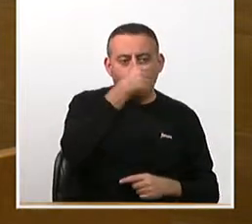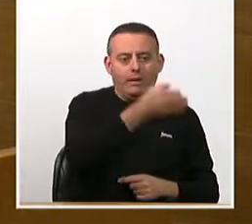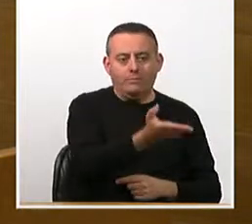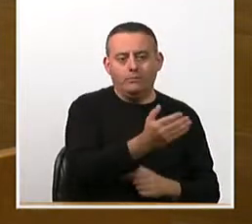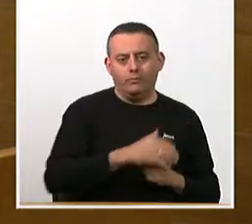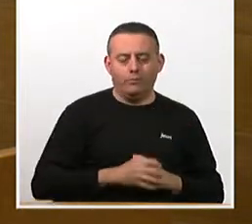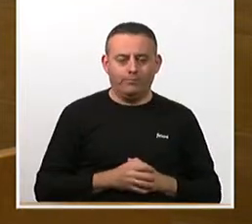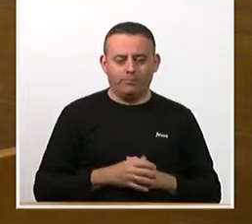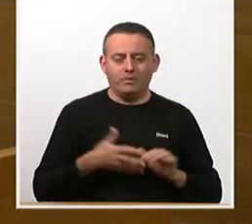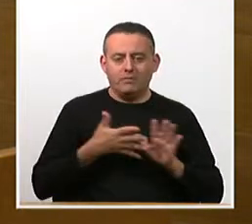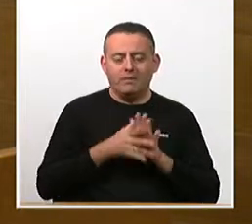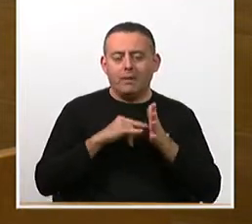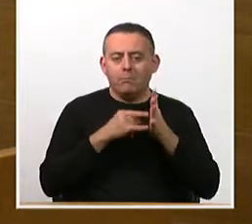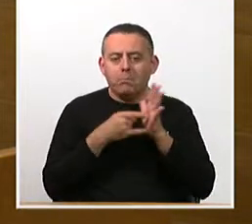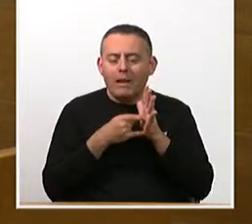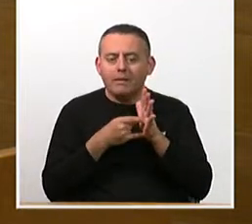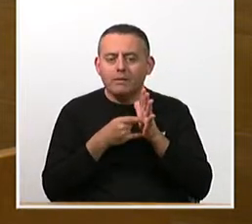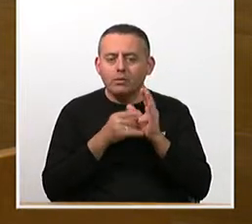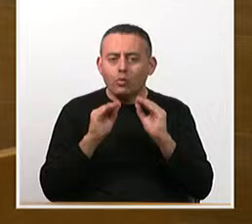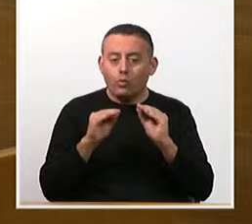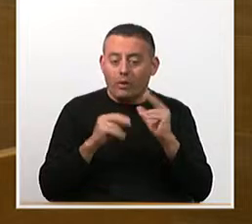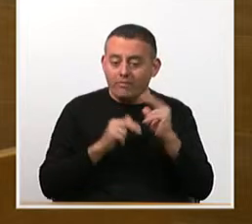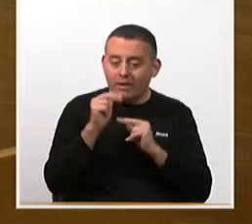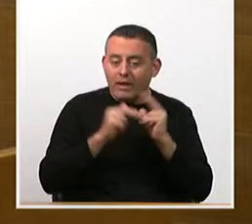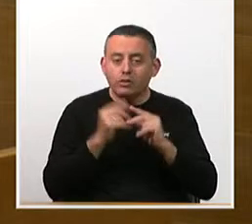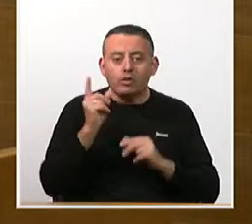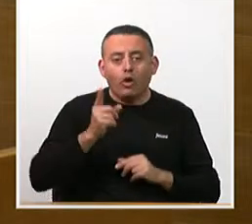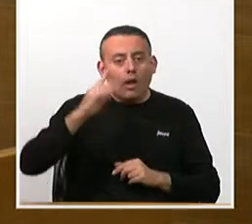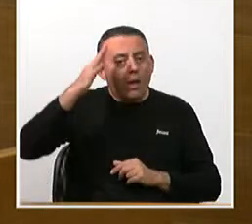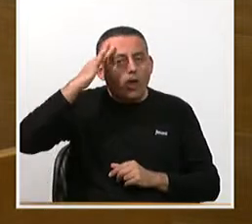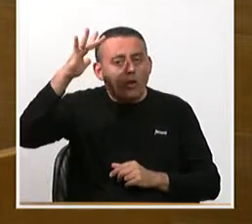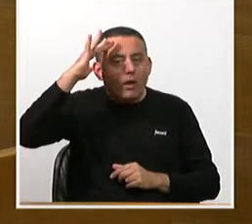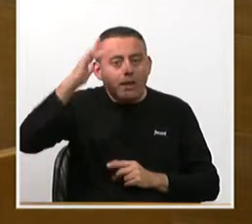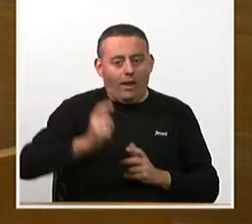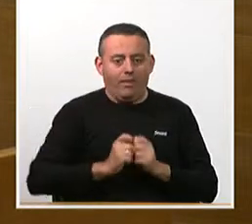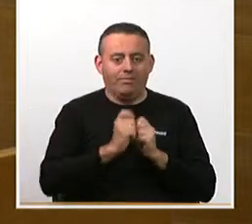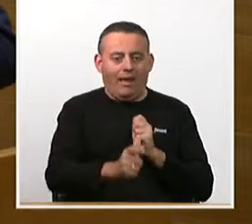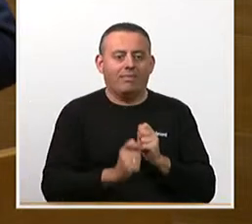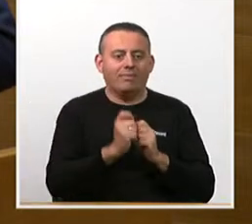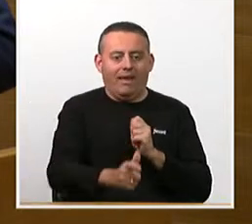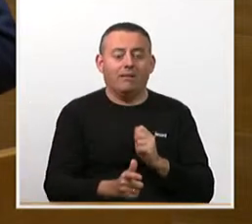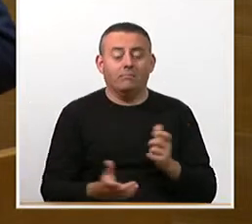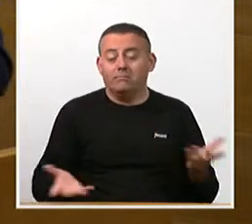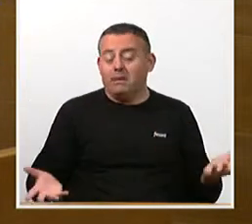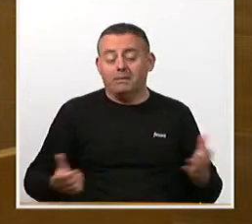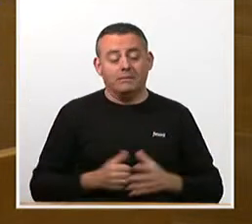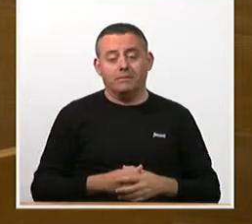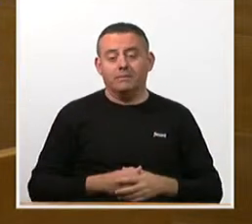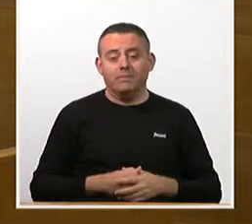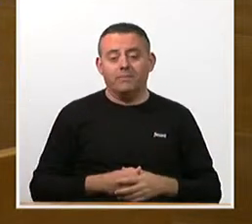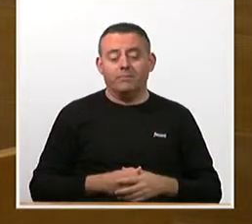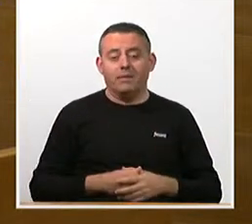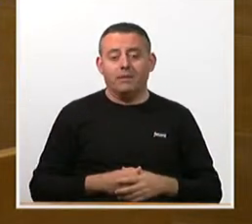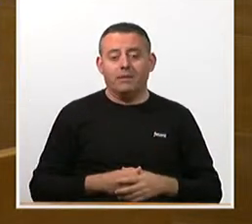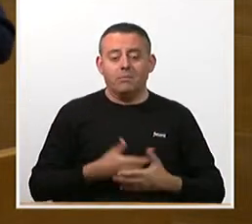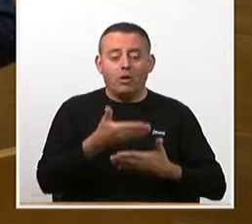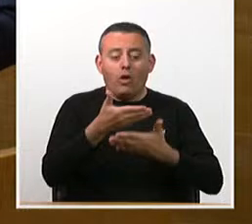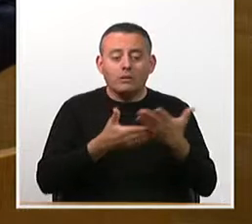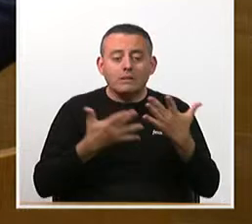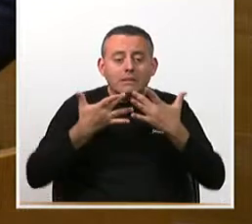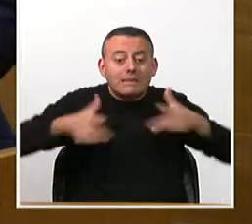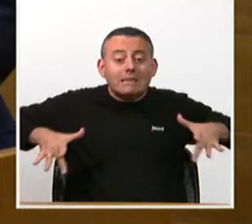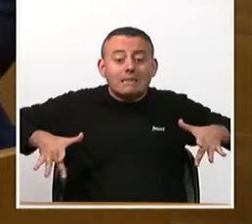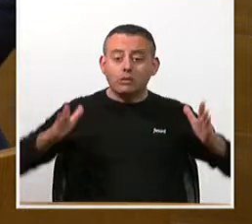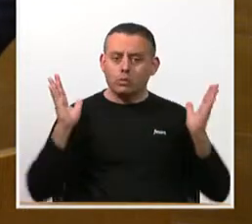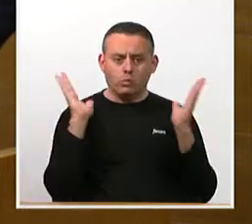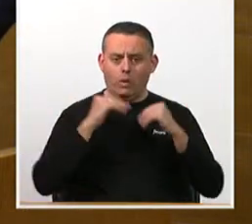nada más no había ningún tipo de criterio objetivo pero le voy a poner algún ejemplo